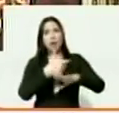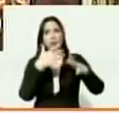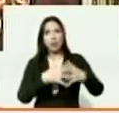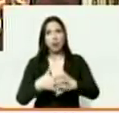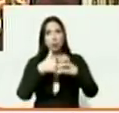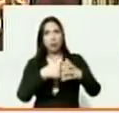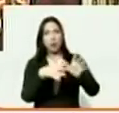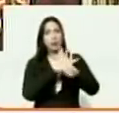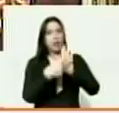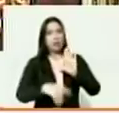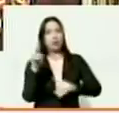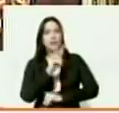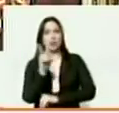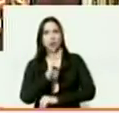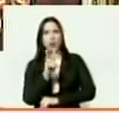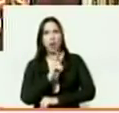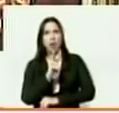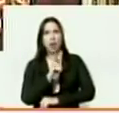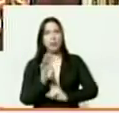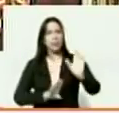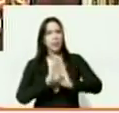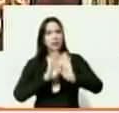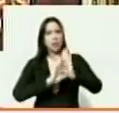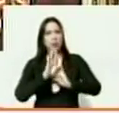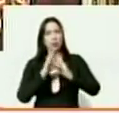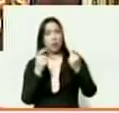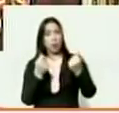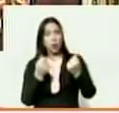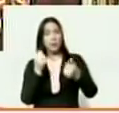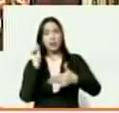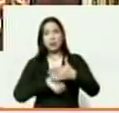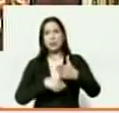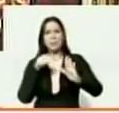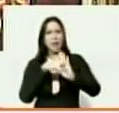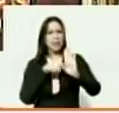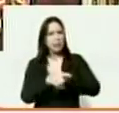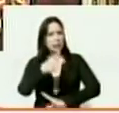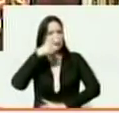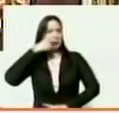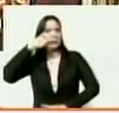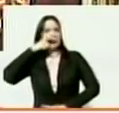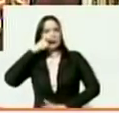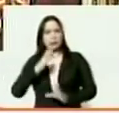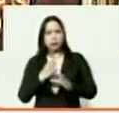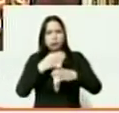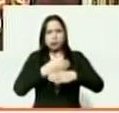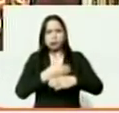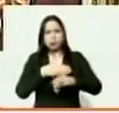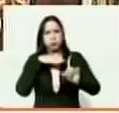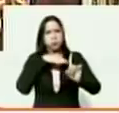Unidos el derecho de Venezuela de su desarrollo económico sin medidas persecutorias, coercitivas,